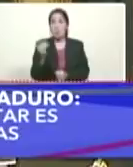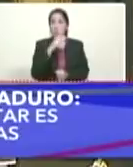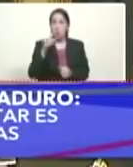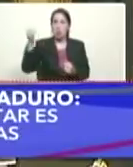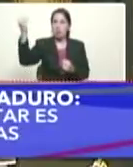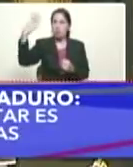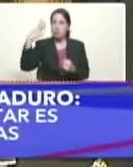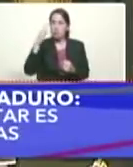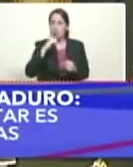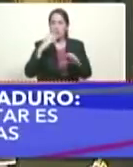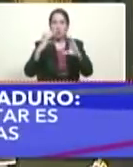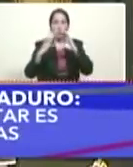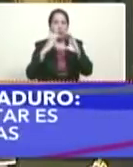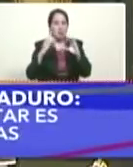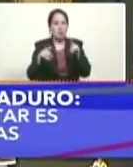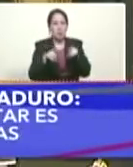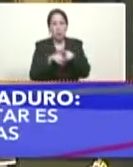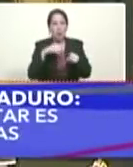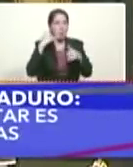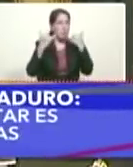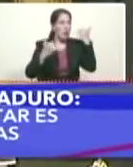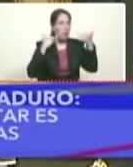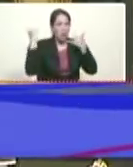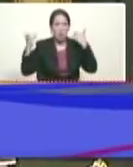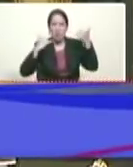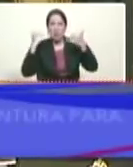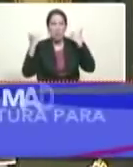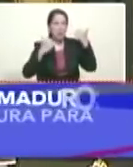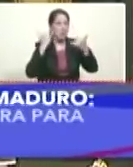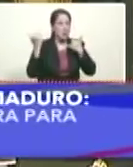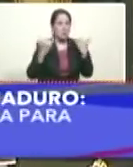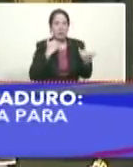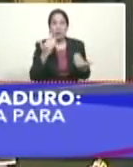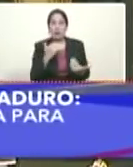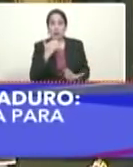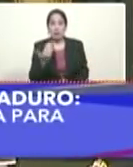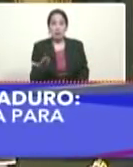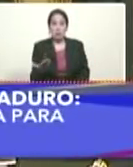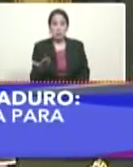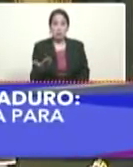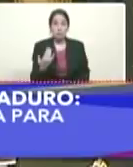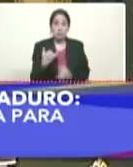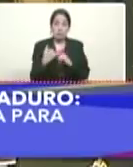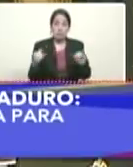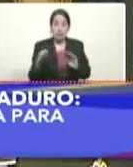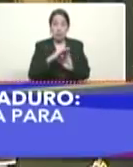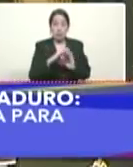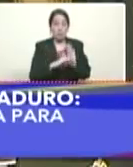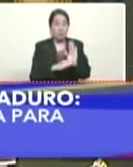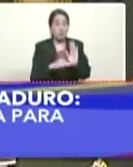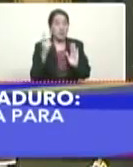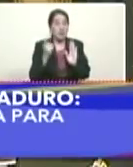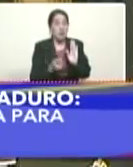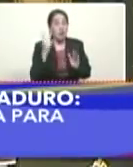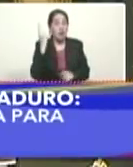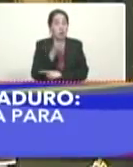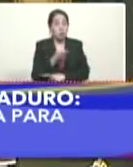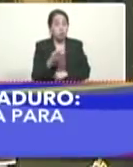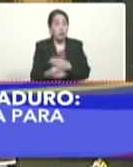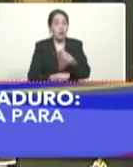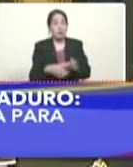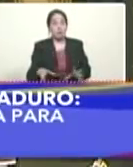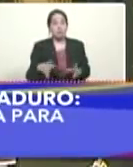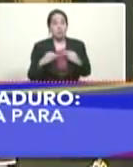comunicaciones fuimos comunicándolo ya las instrucciones tan precisas y deben cumplirse el